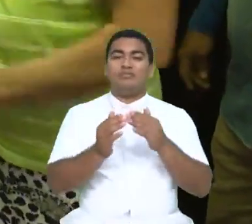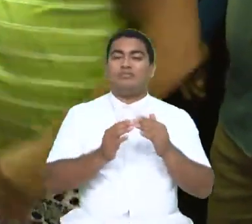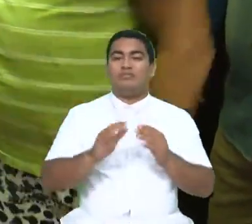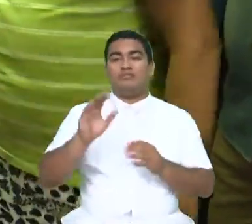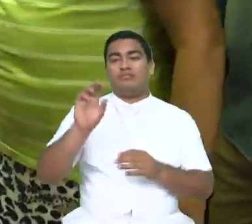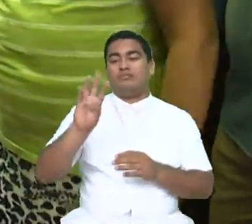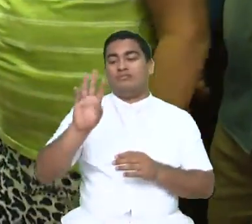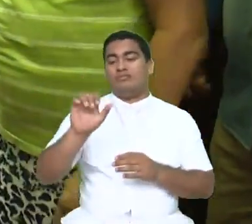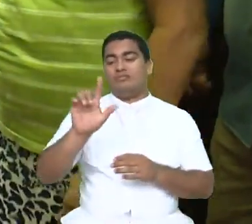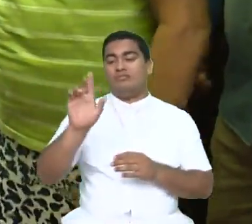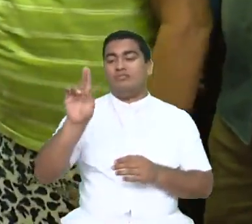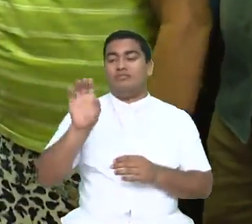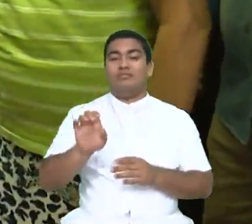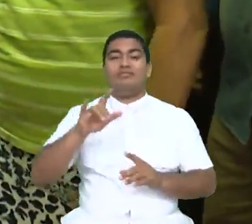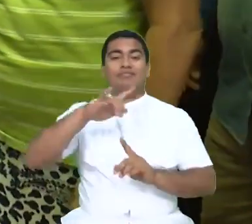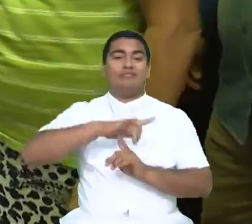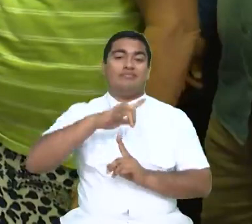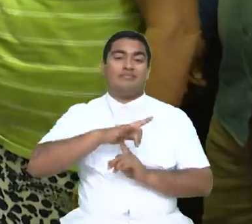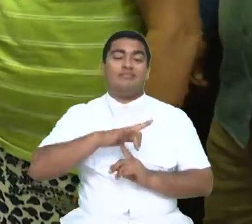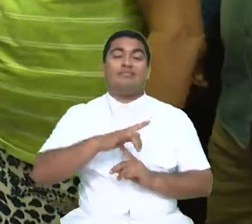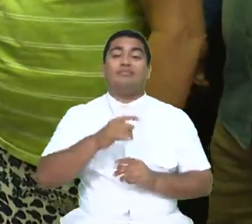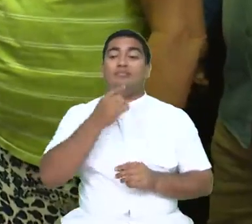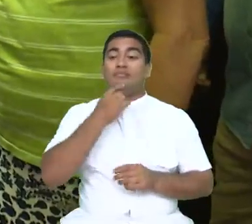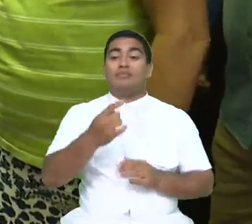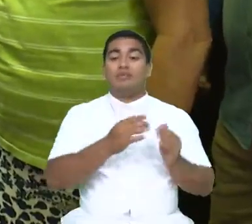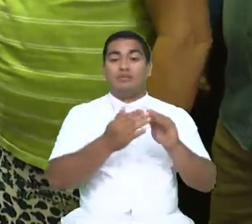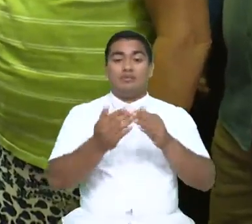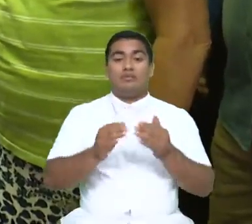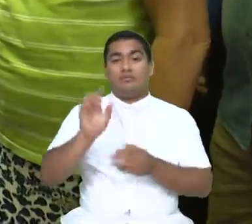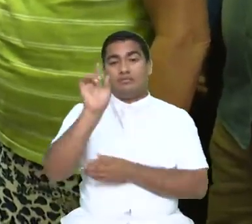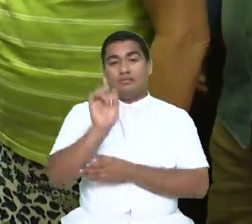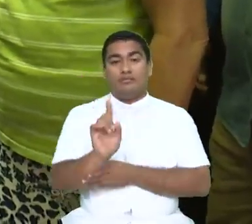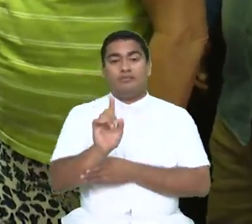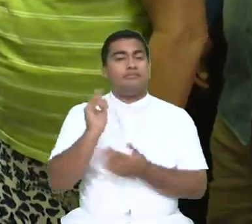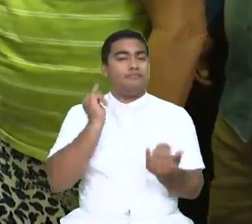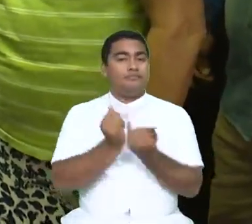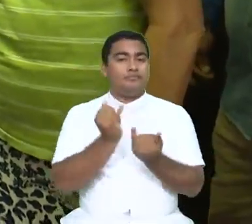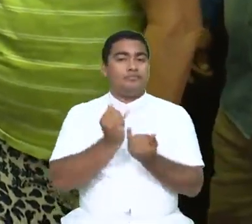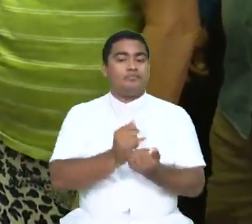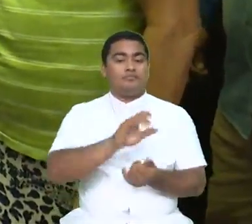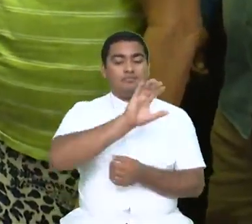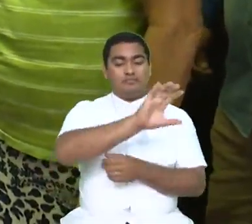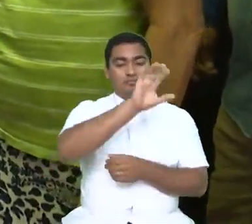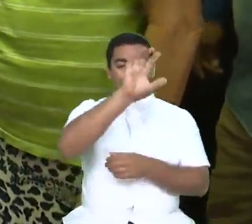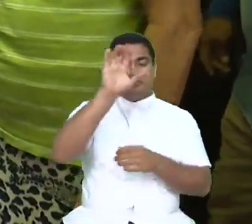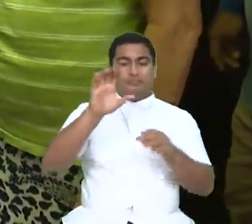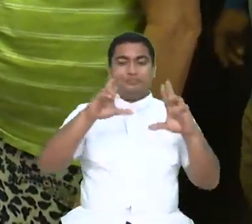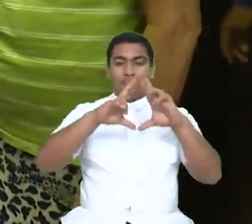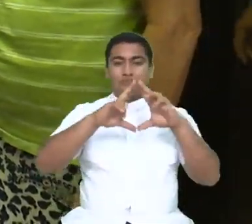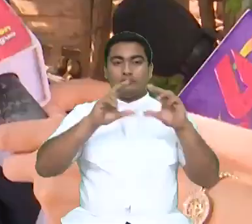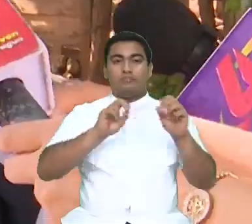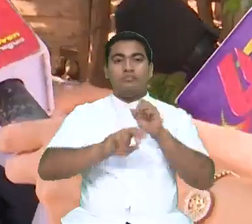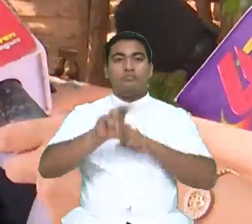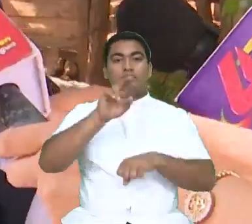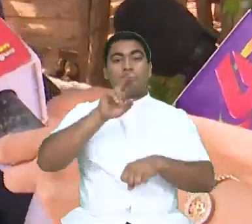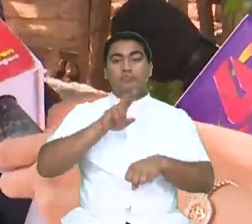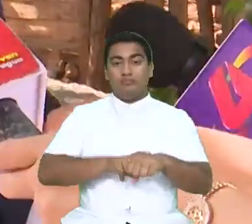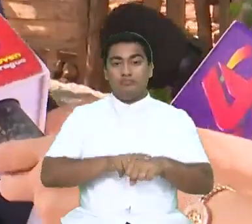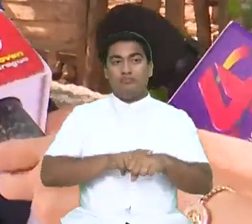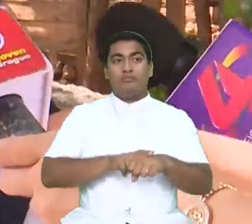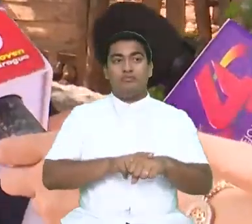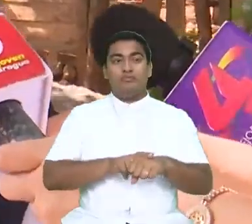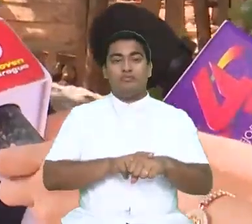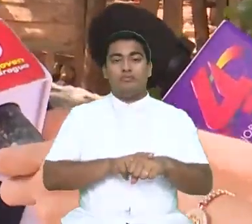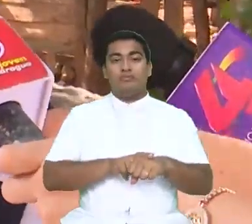Tipitapa, iniciando esta entrega también en el Distrito 1, así como a nivel nacional en los diferentes departamentos del